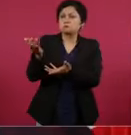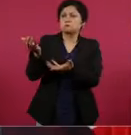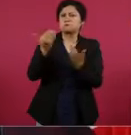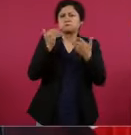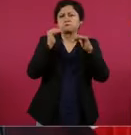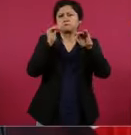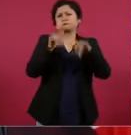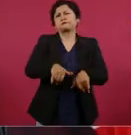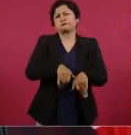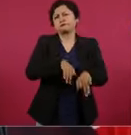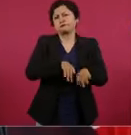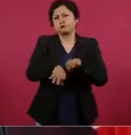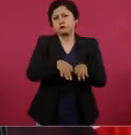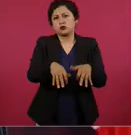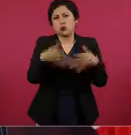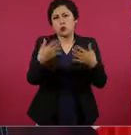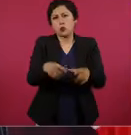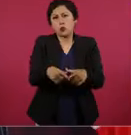hecho.